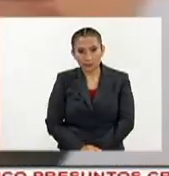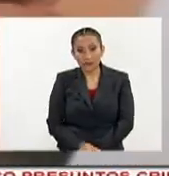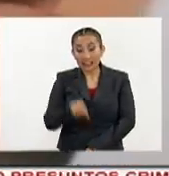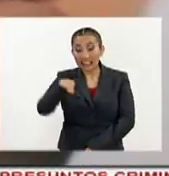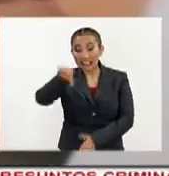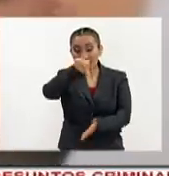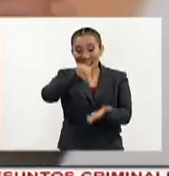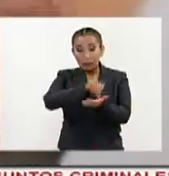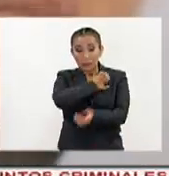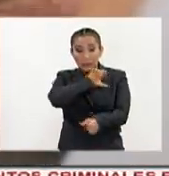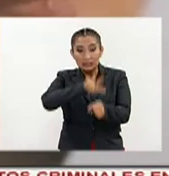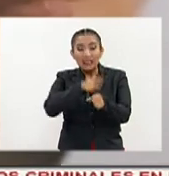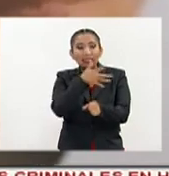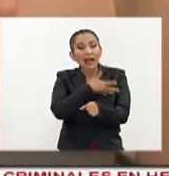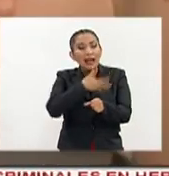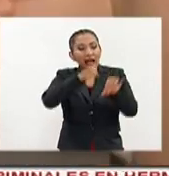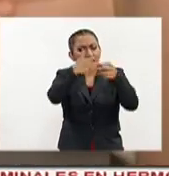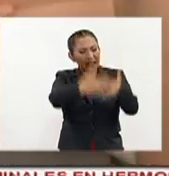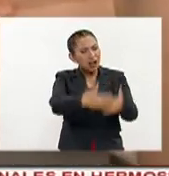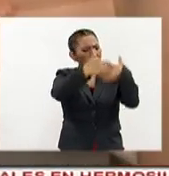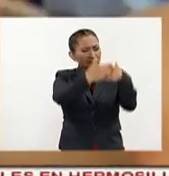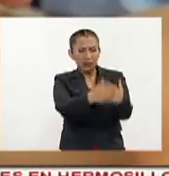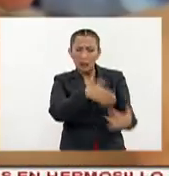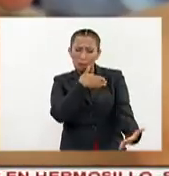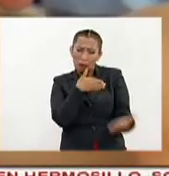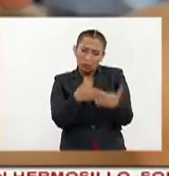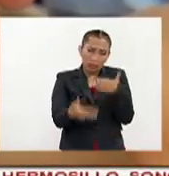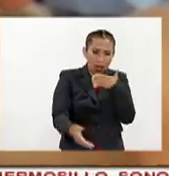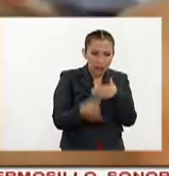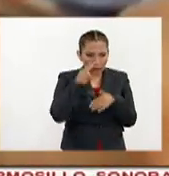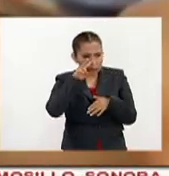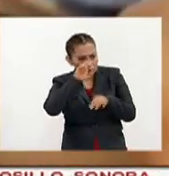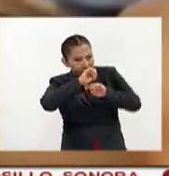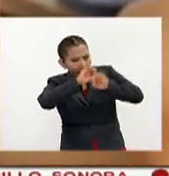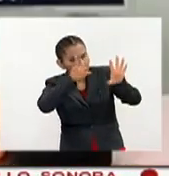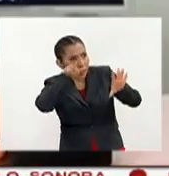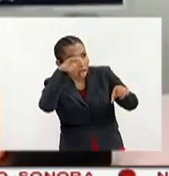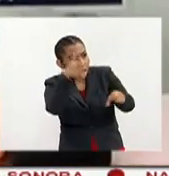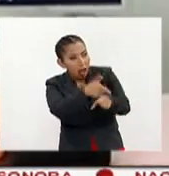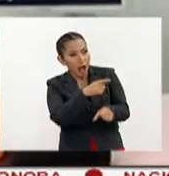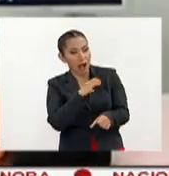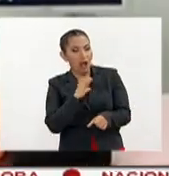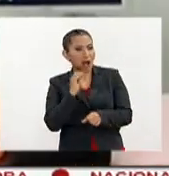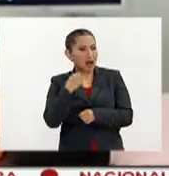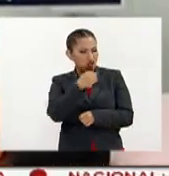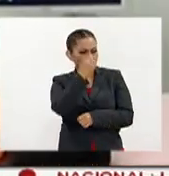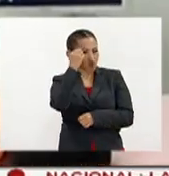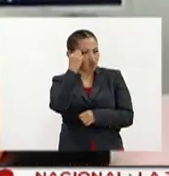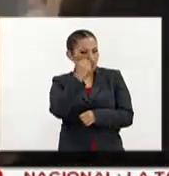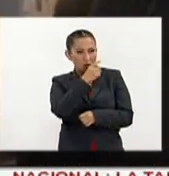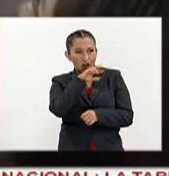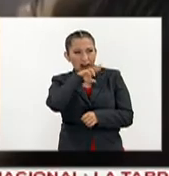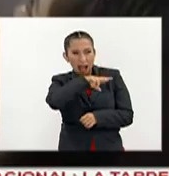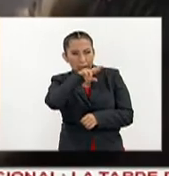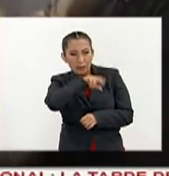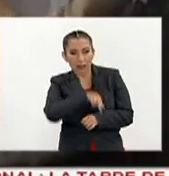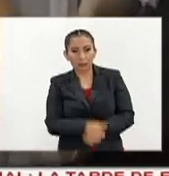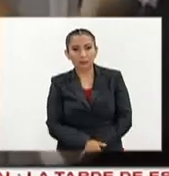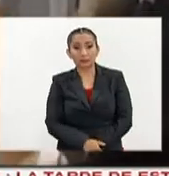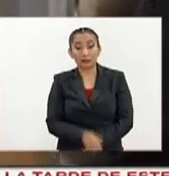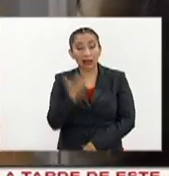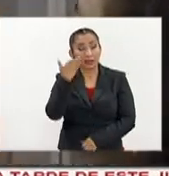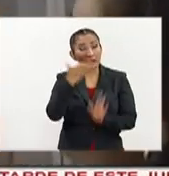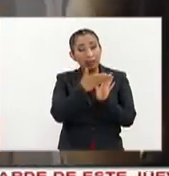Este centro especializado cuenta con equipo de alta tecnología y resolución para detectar tumores malignos de manera rápida. La etapa